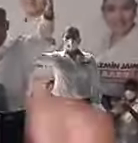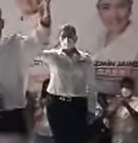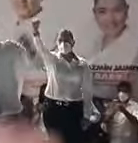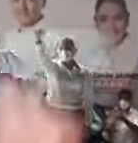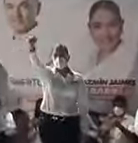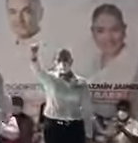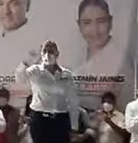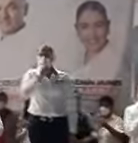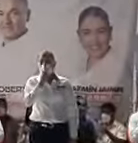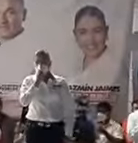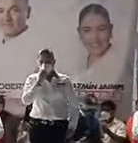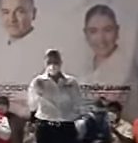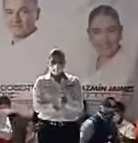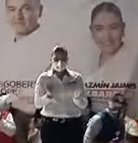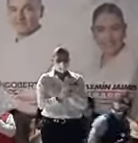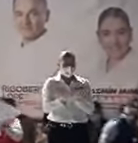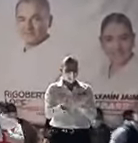Tejupilco.